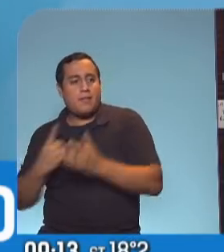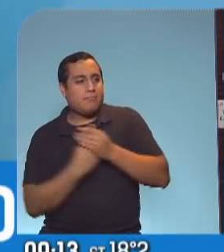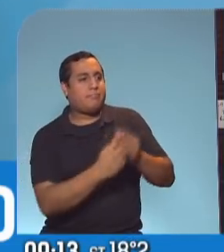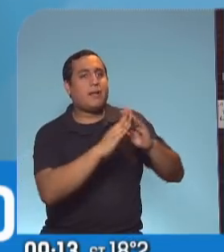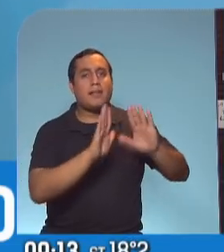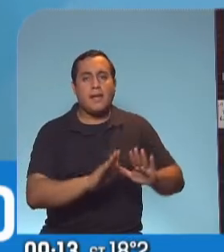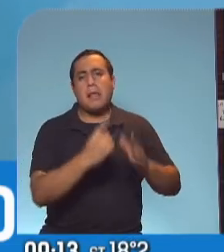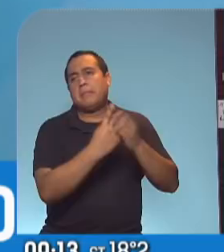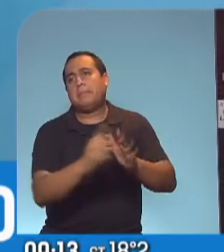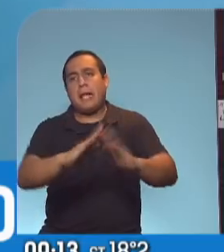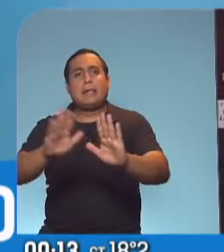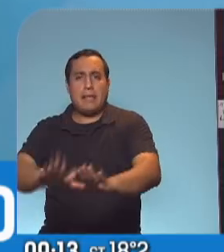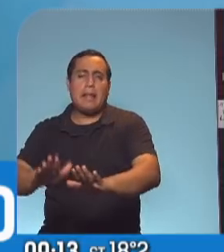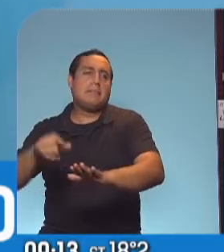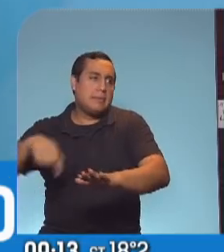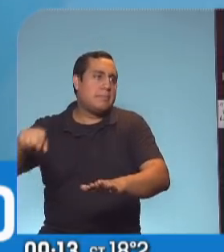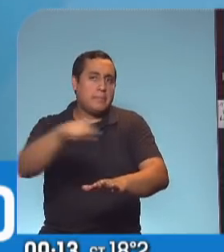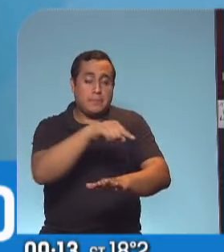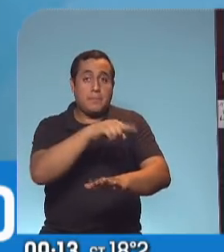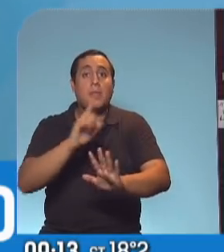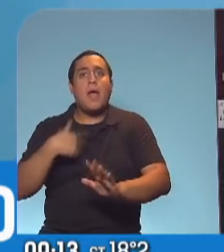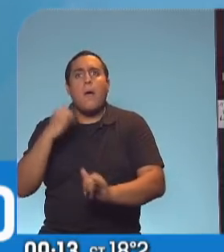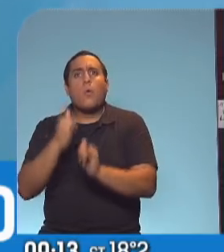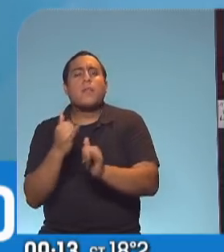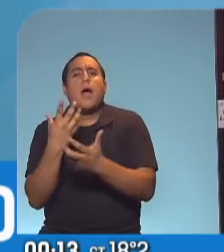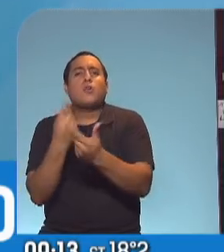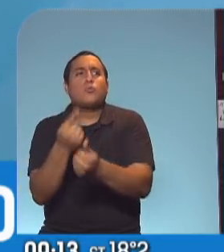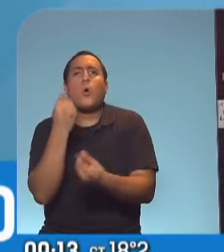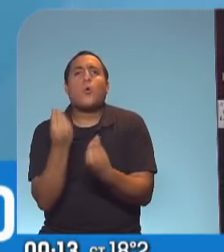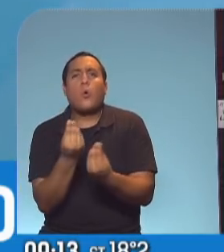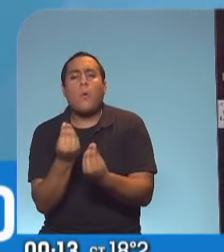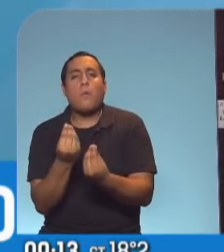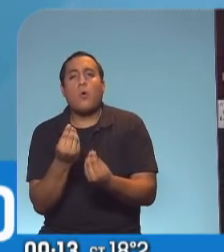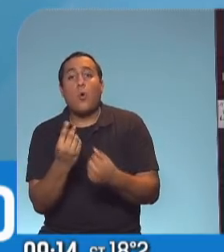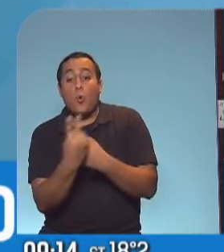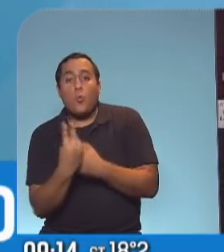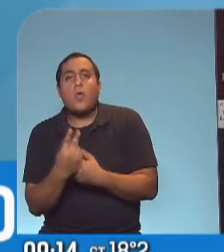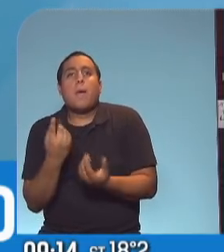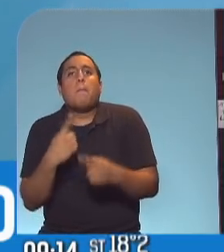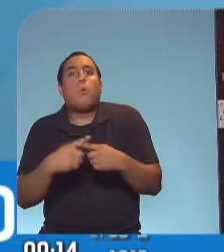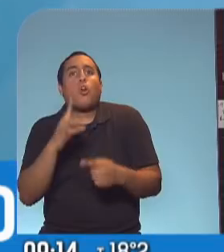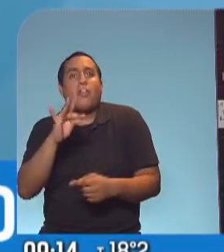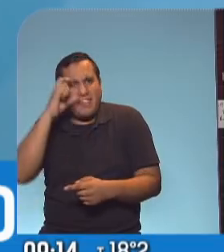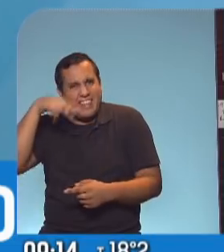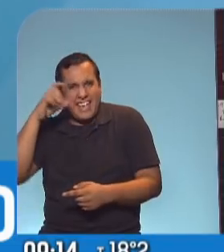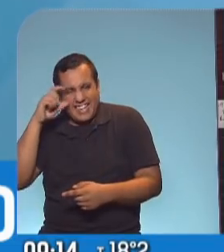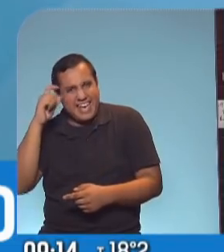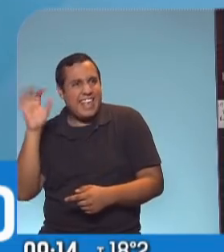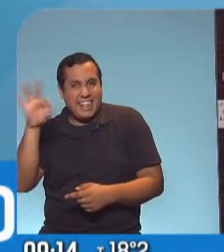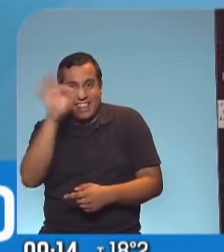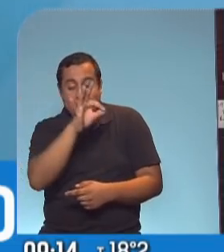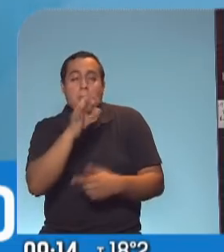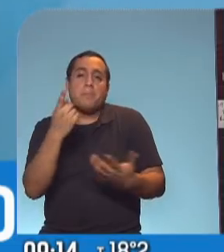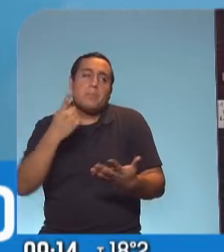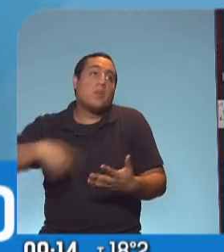llegar en esta oportunidad recomendaciones de cómo prevenir el dengue. En este contexto de cuarentena tenemos la gran oportunidad de